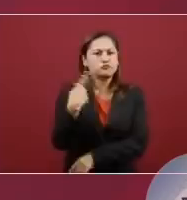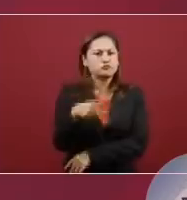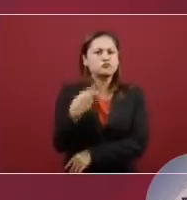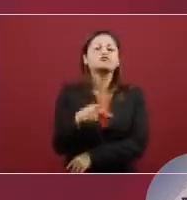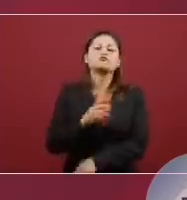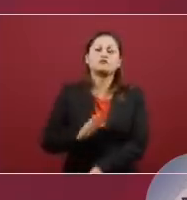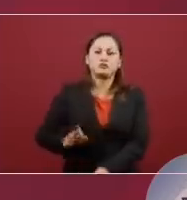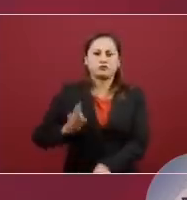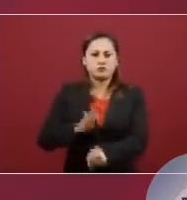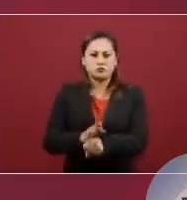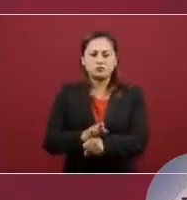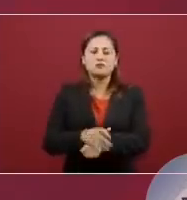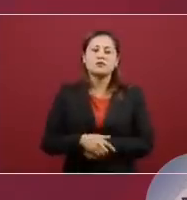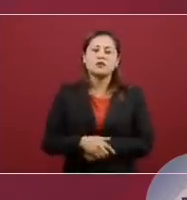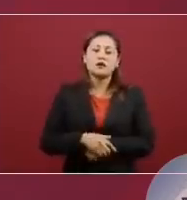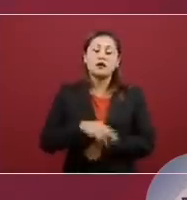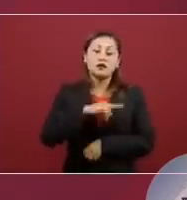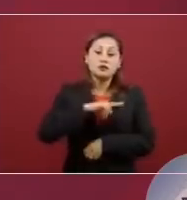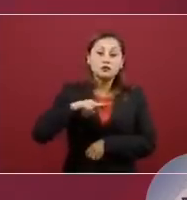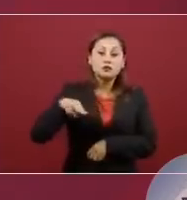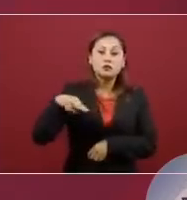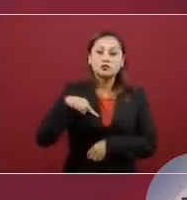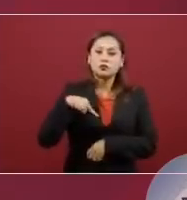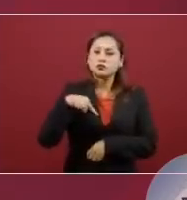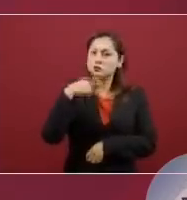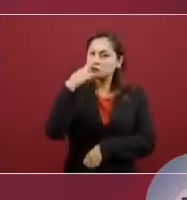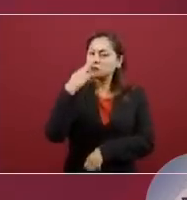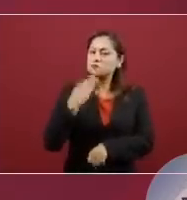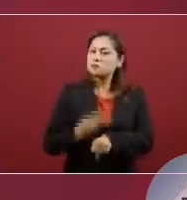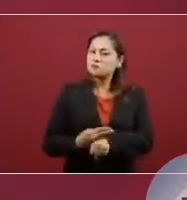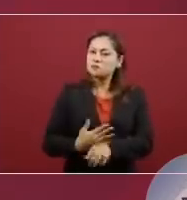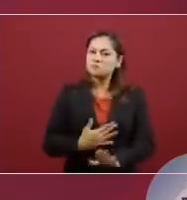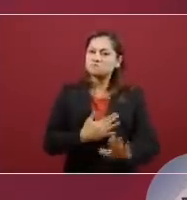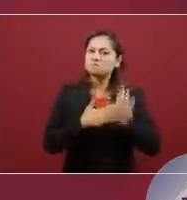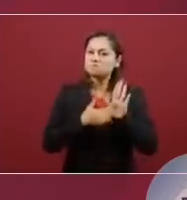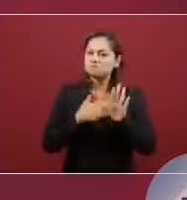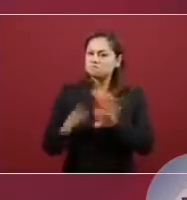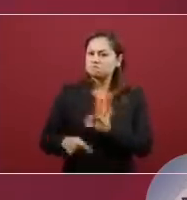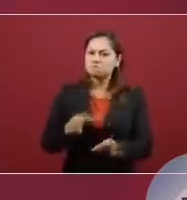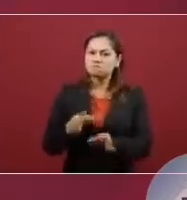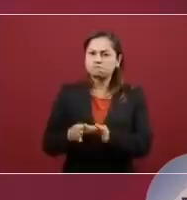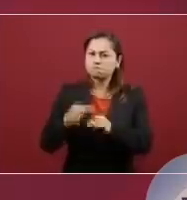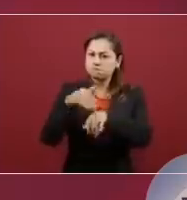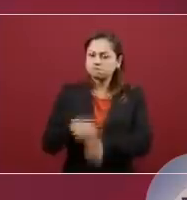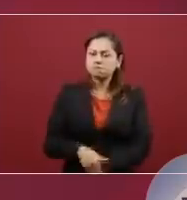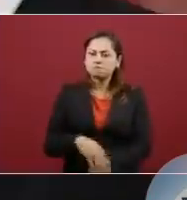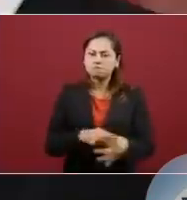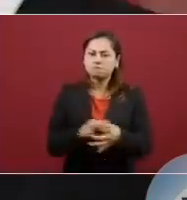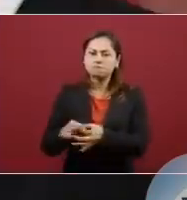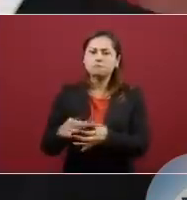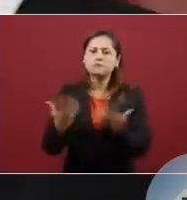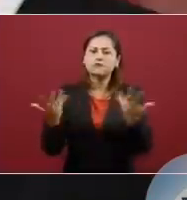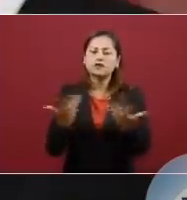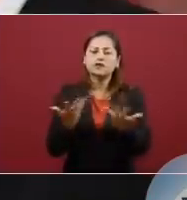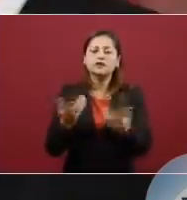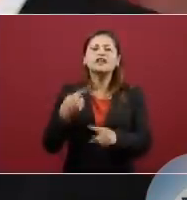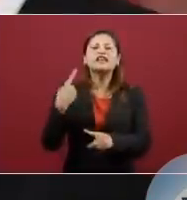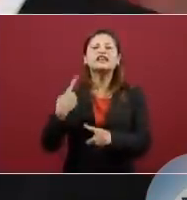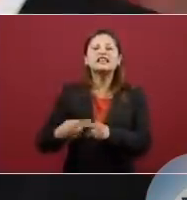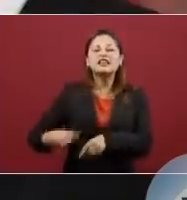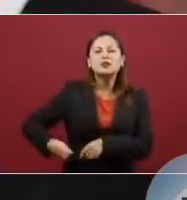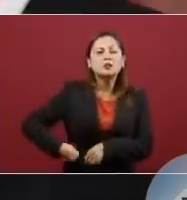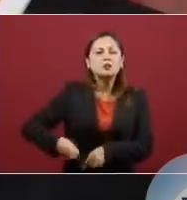Y vamos a asumir plenamente nuestra responsabilidad. ¿Quiénes son los responsables? Lamentablemente, como usted mismo